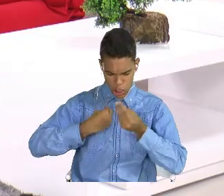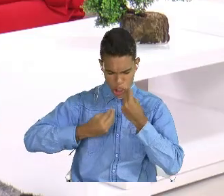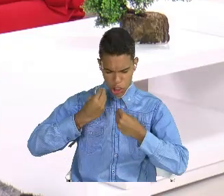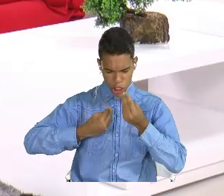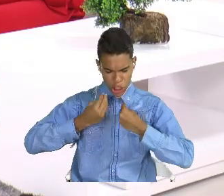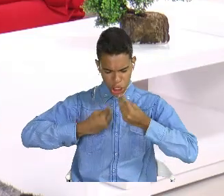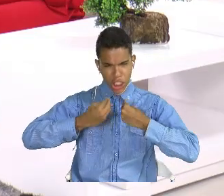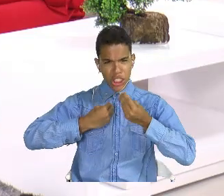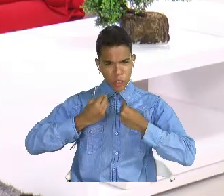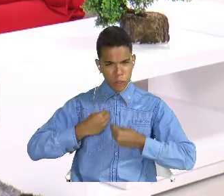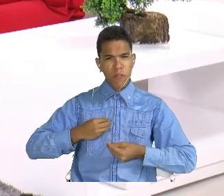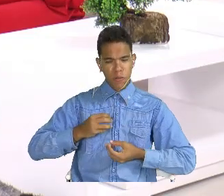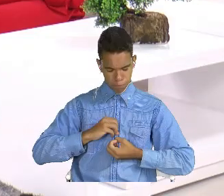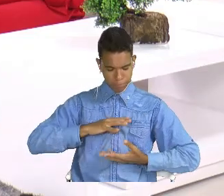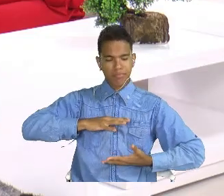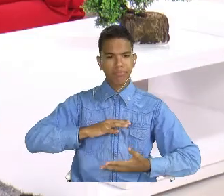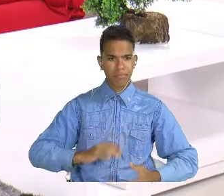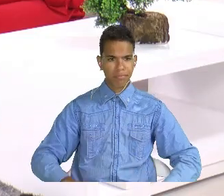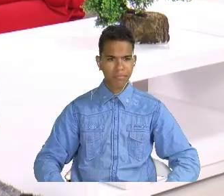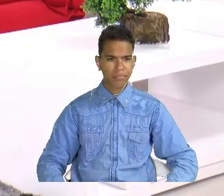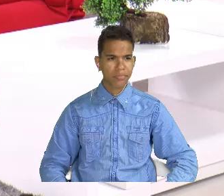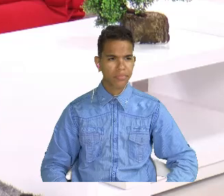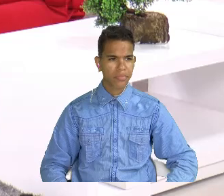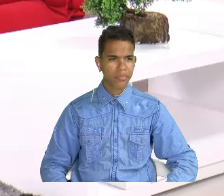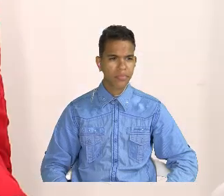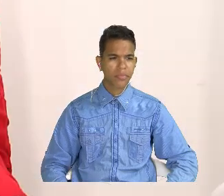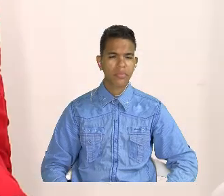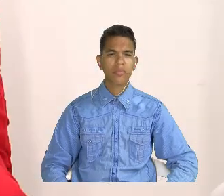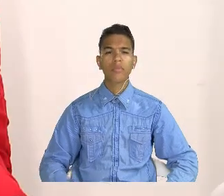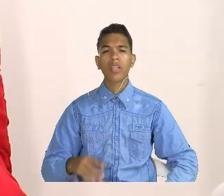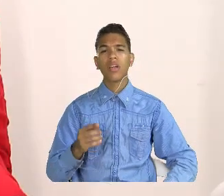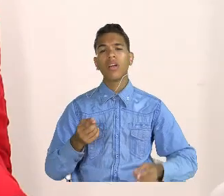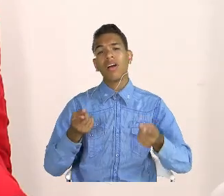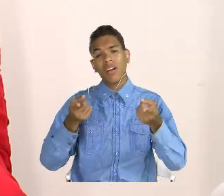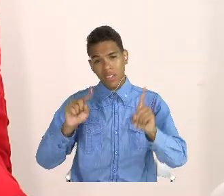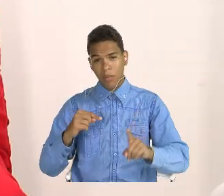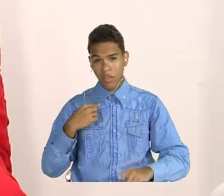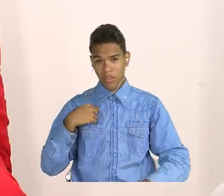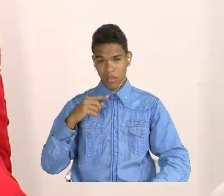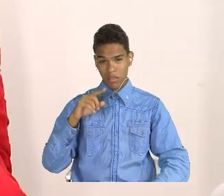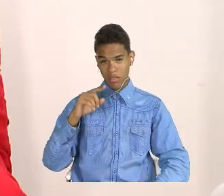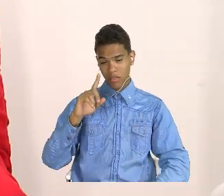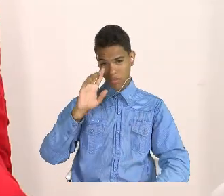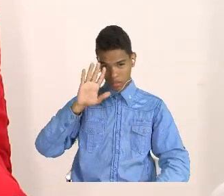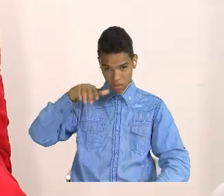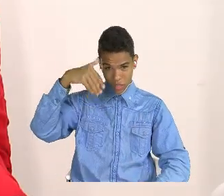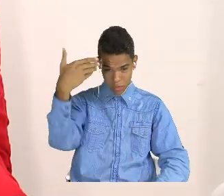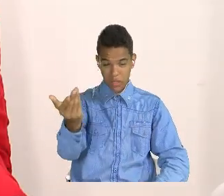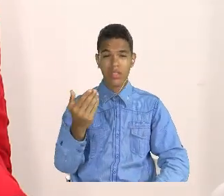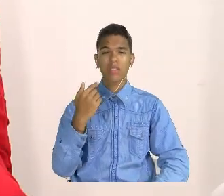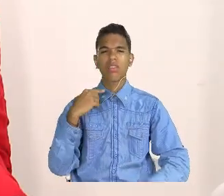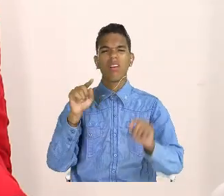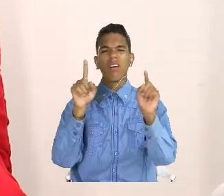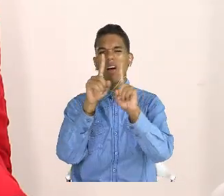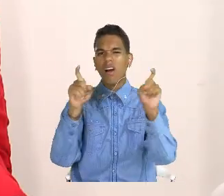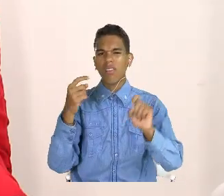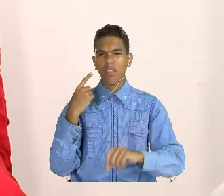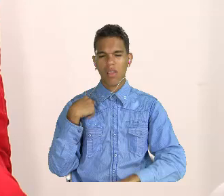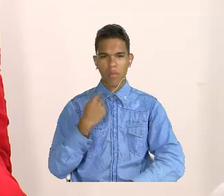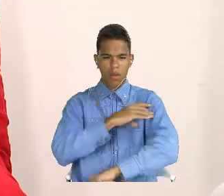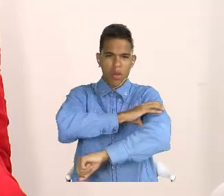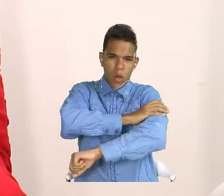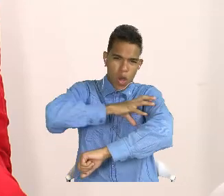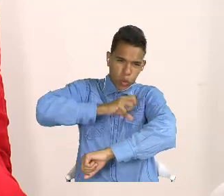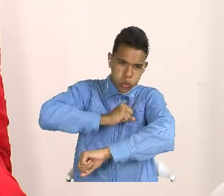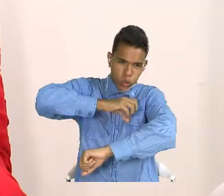viernes ustedes nos pueden estar observando también con el tema de hipertensión, con el doctor que nos está acompañando. Y bueno, yo siempre he escuchado que hay órganos como